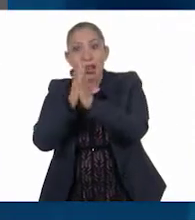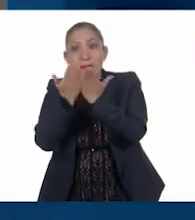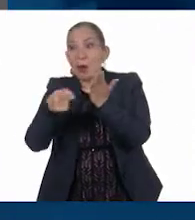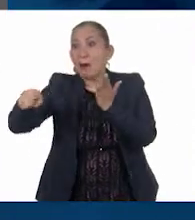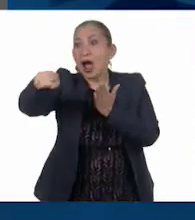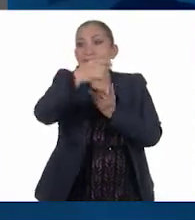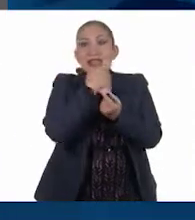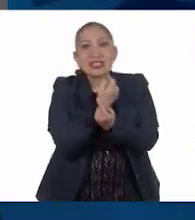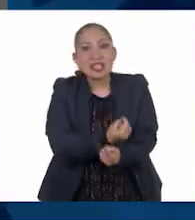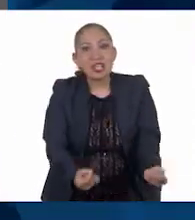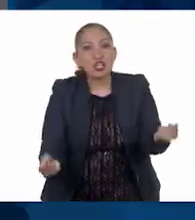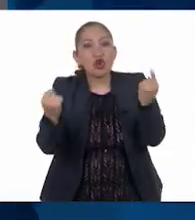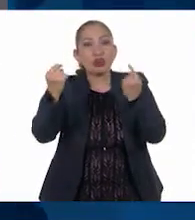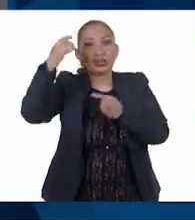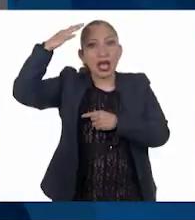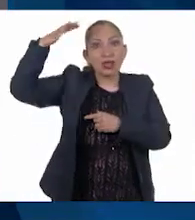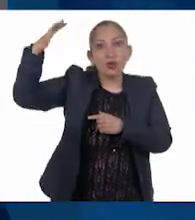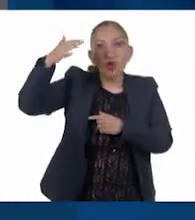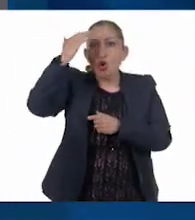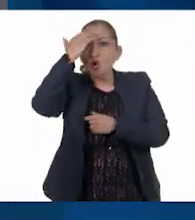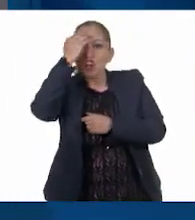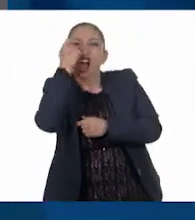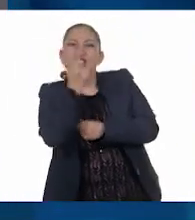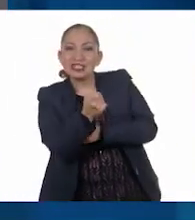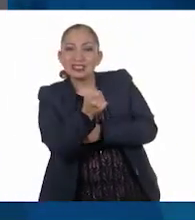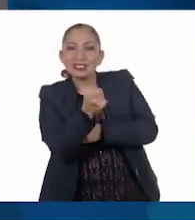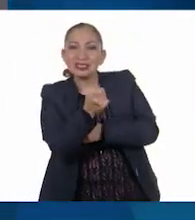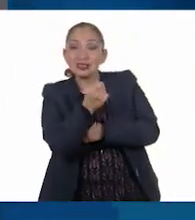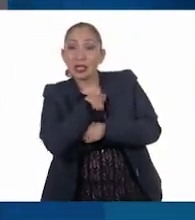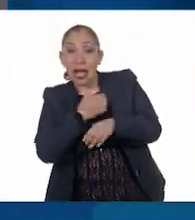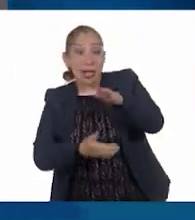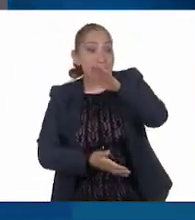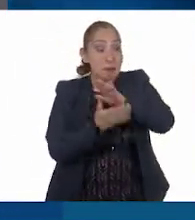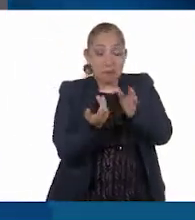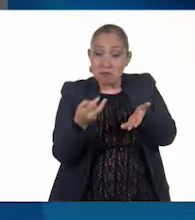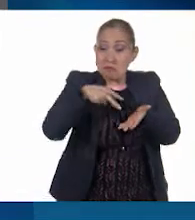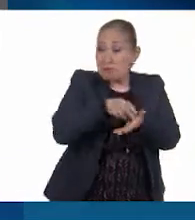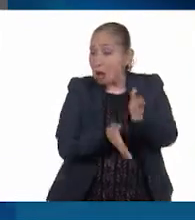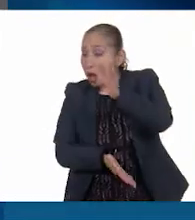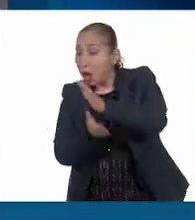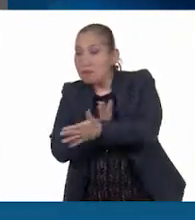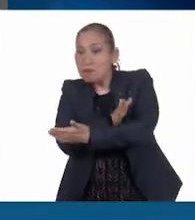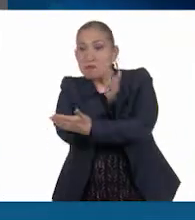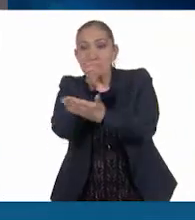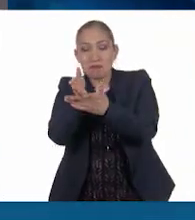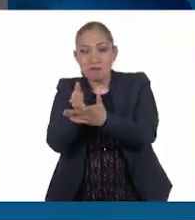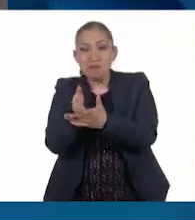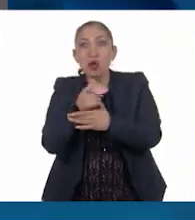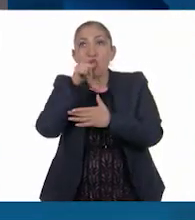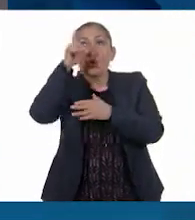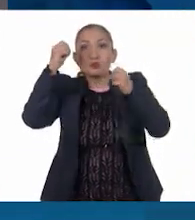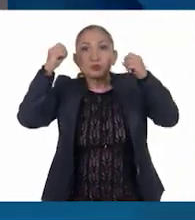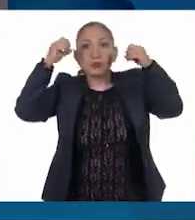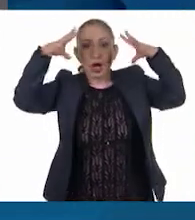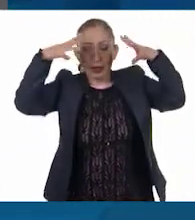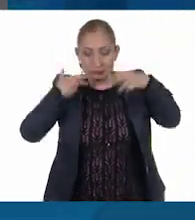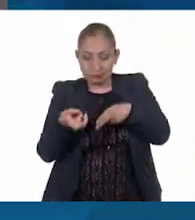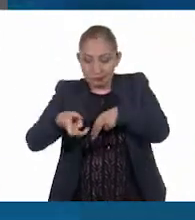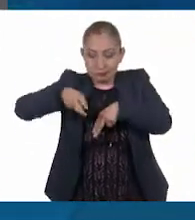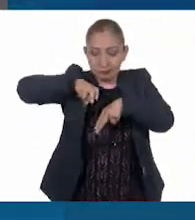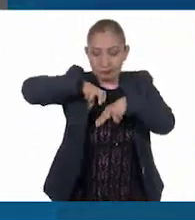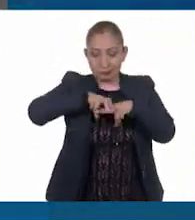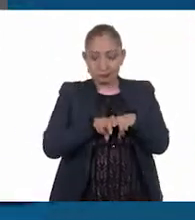niños, chicos y grandes, lo conozcan. Así que se fue a su estudio. Prendió la luz, se sentó en